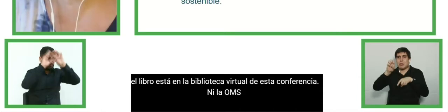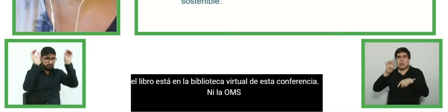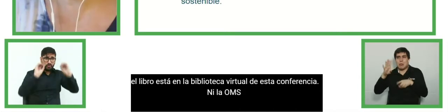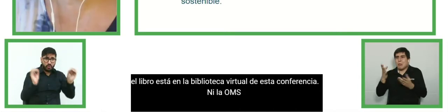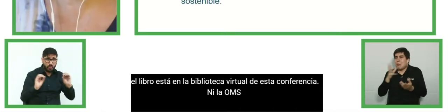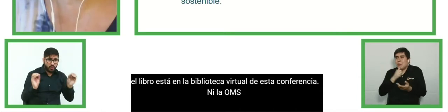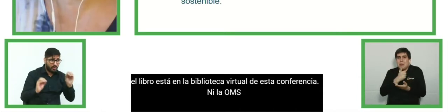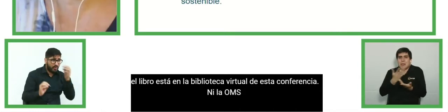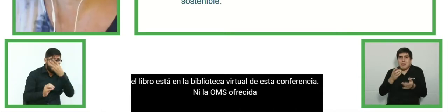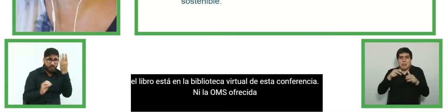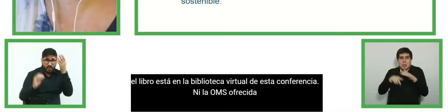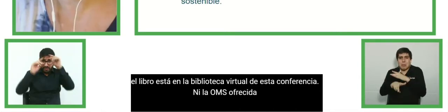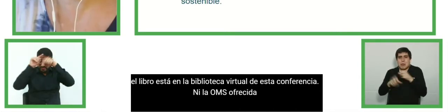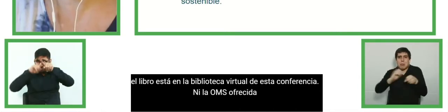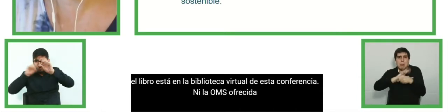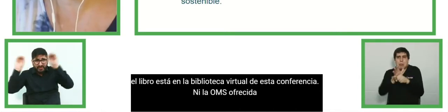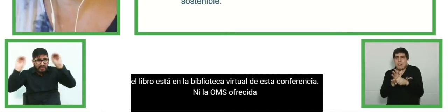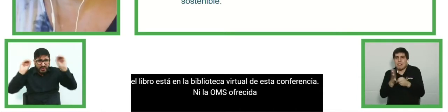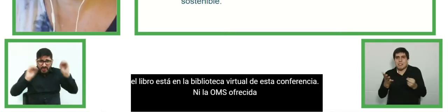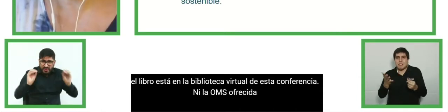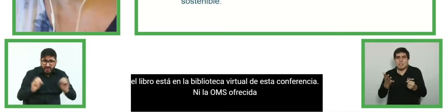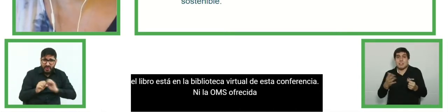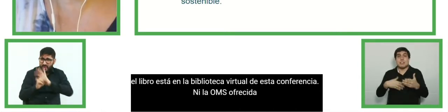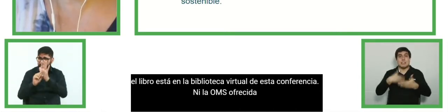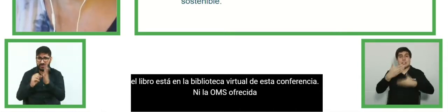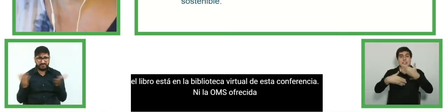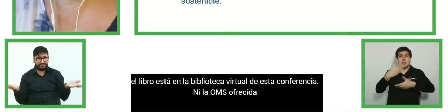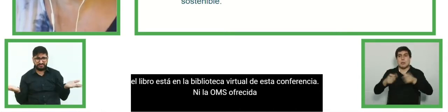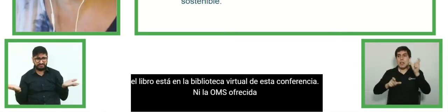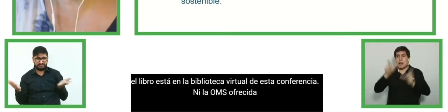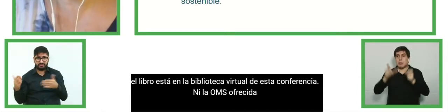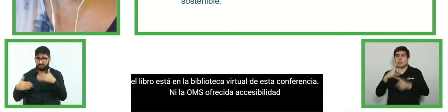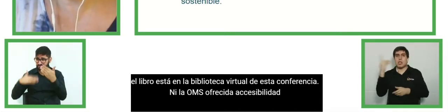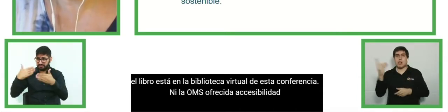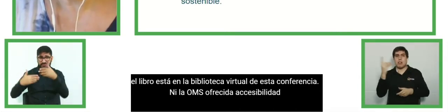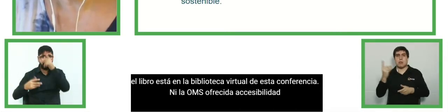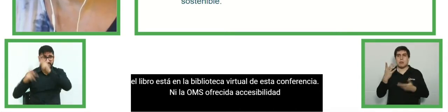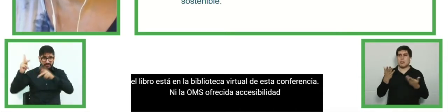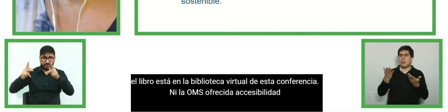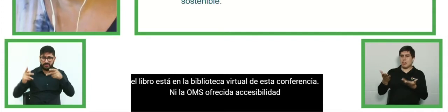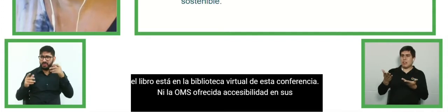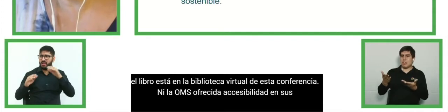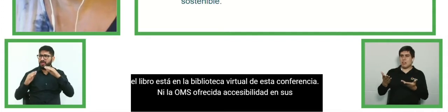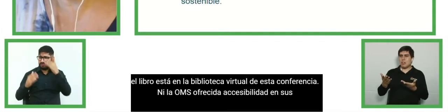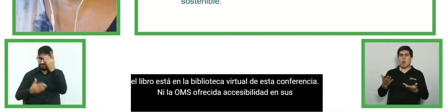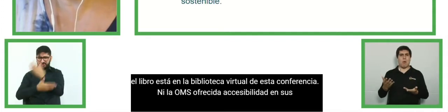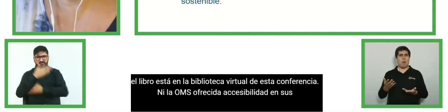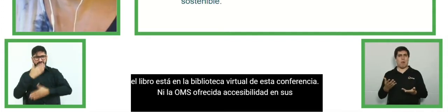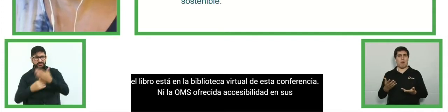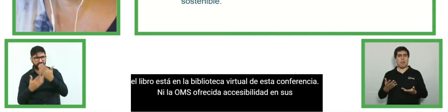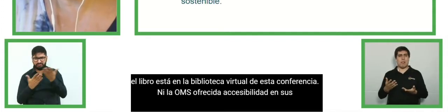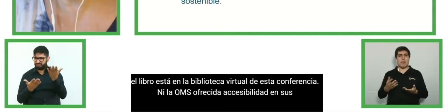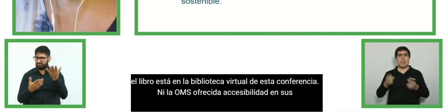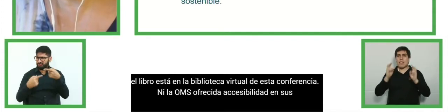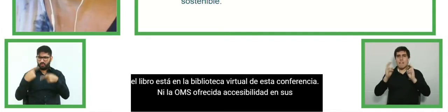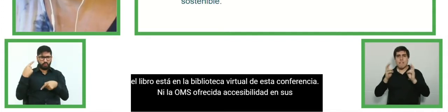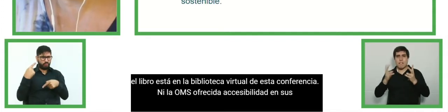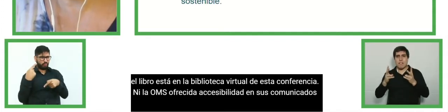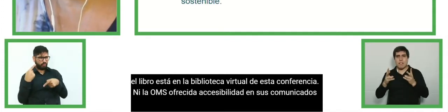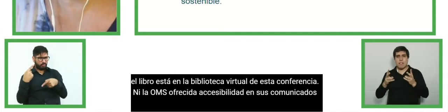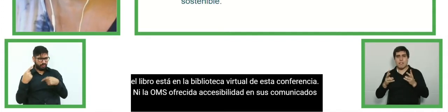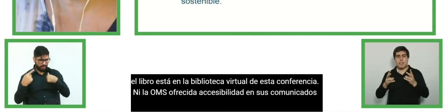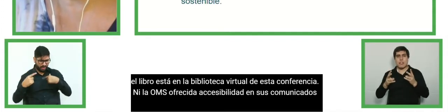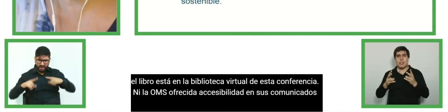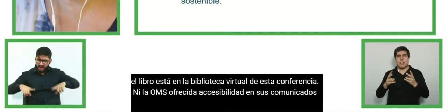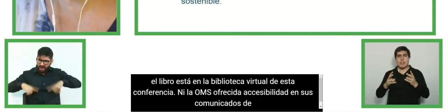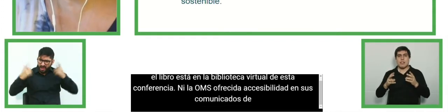nuevo coronavirus. Inmediatamente, las personas con discapacidad, según la ONU, en su mayoría viviendo bajo la línea